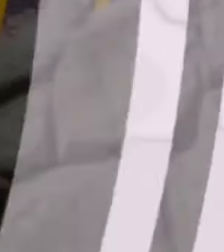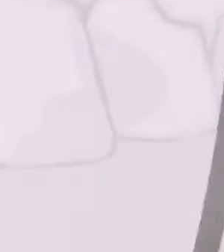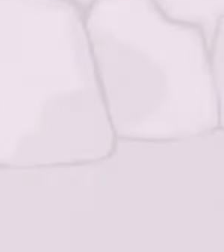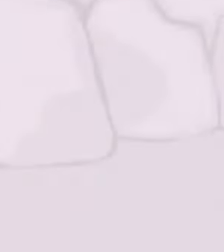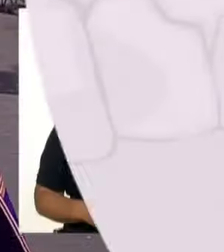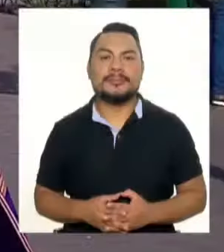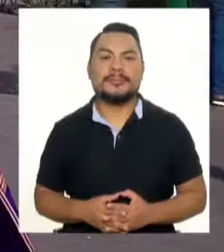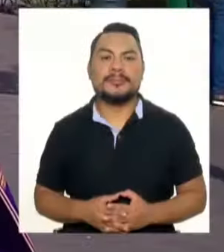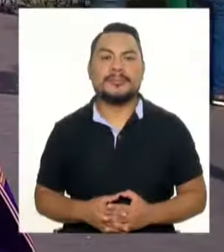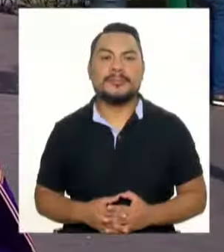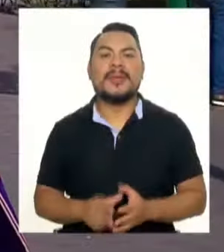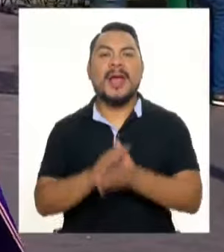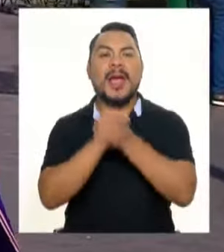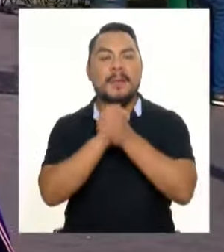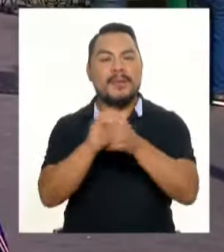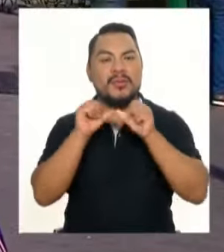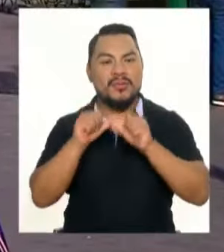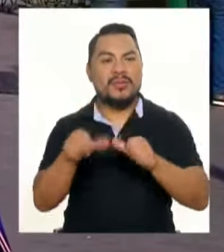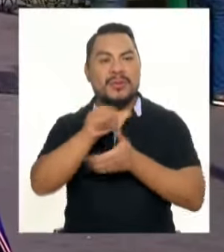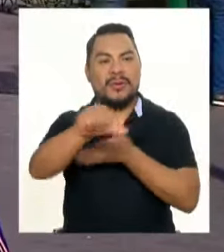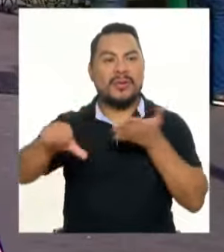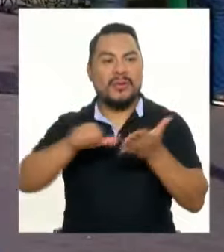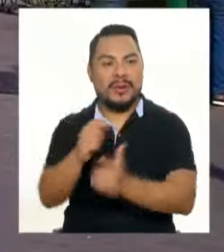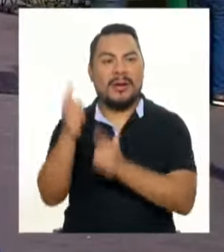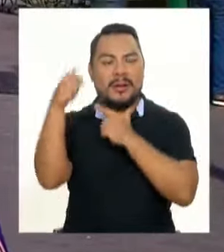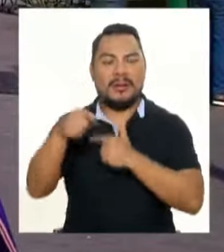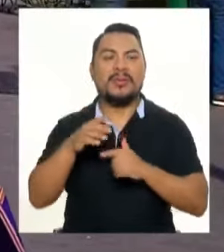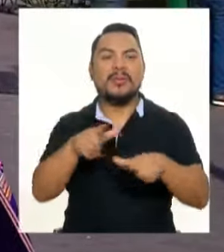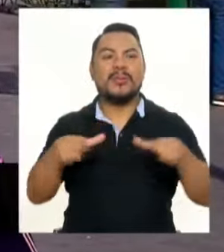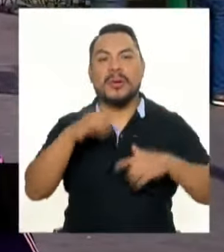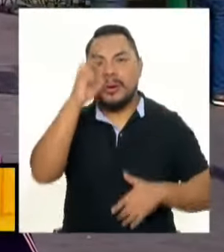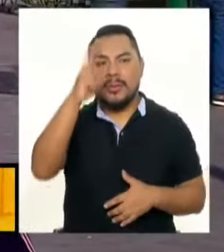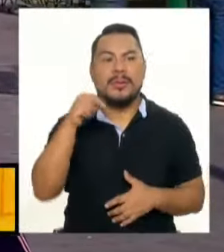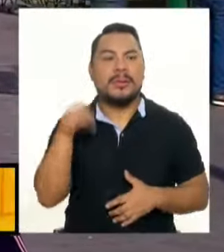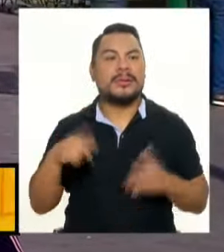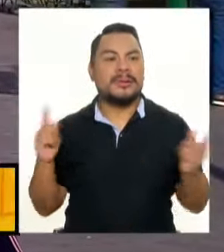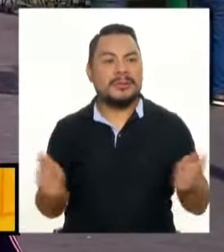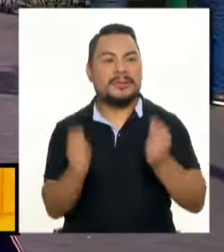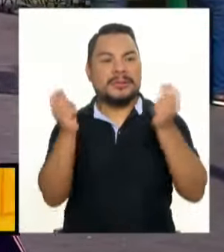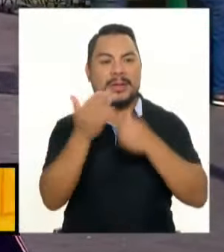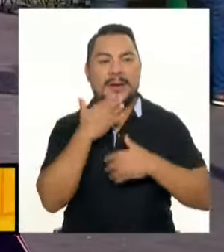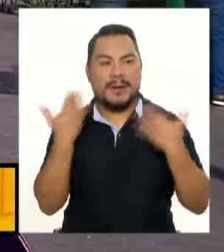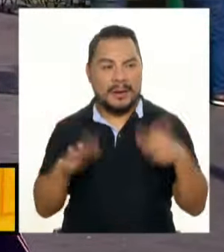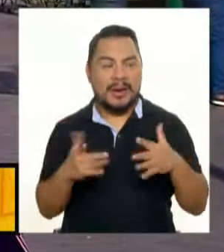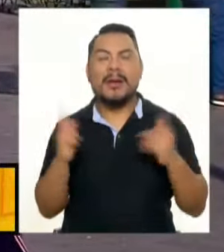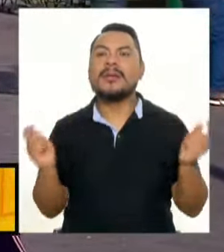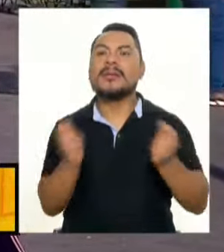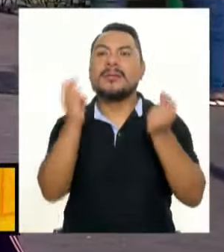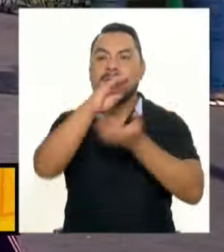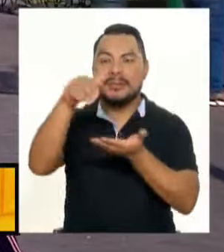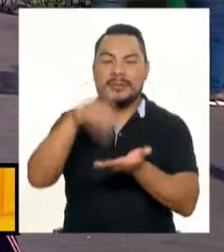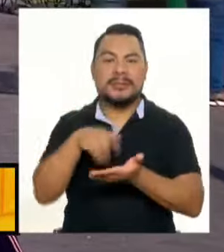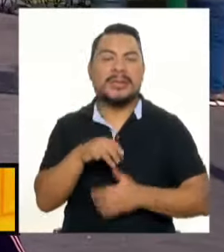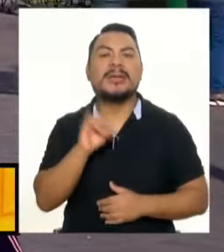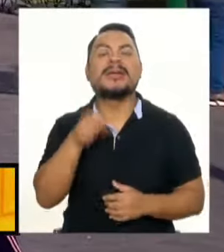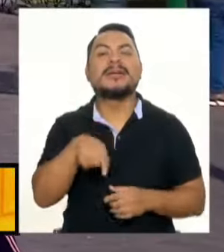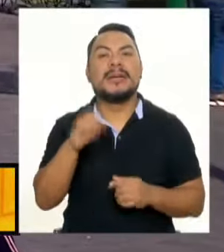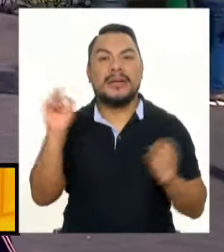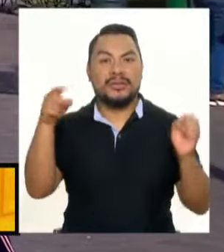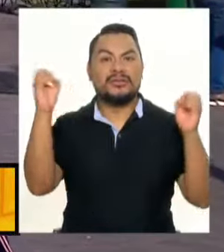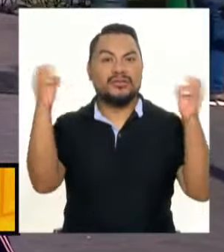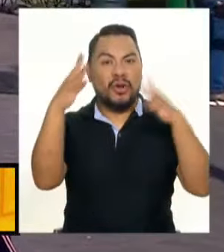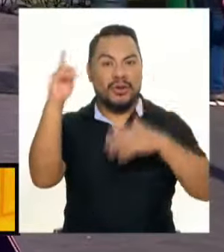Amigos, continuamos en la Plaza de Armas de la ciudad de Cusco. Estamos ya en la ceremonia, la parte previa de la ceremonia central del Inti Raymi.